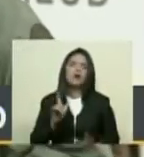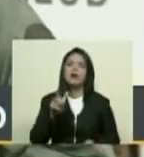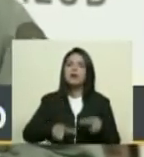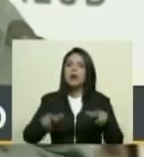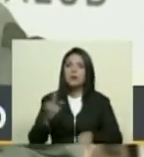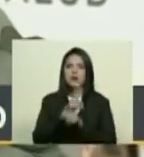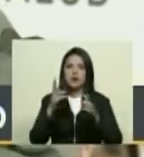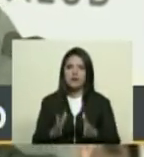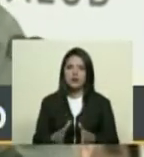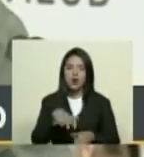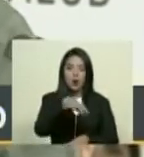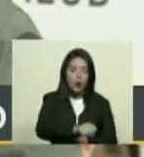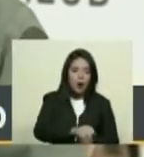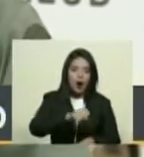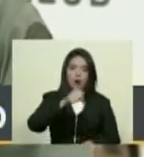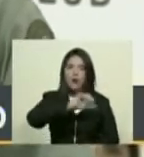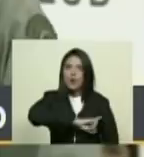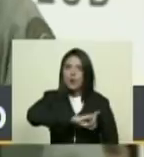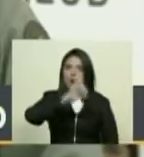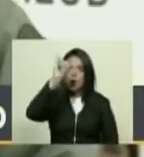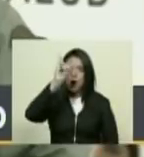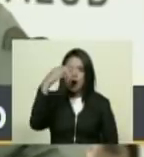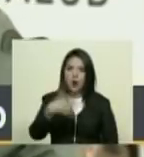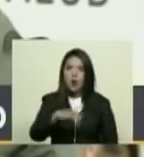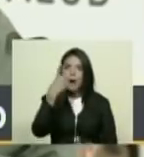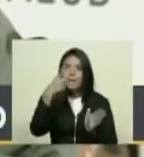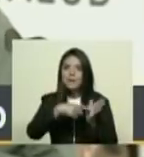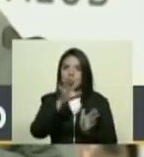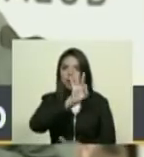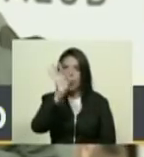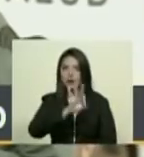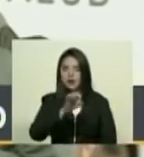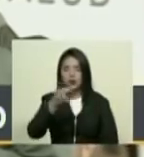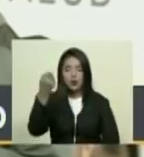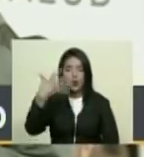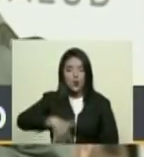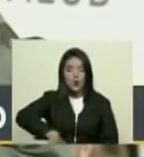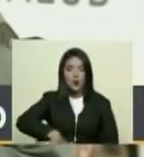los venezolanos, hasta el 1000%.